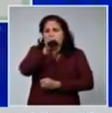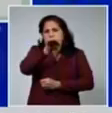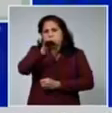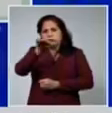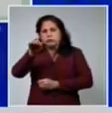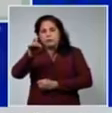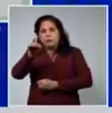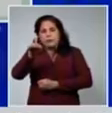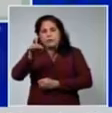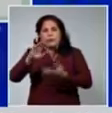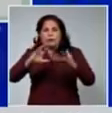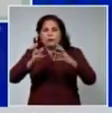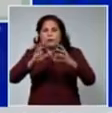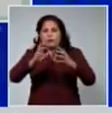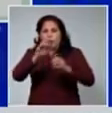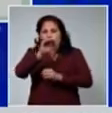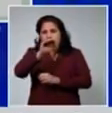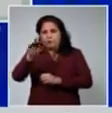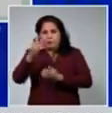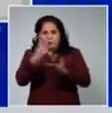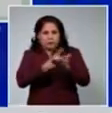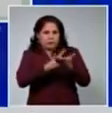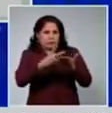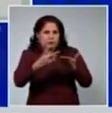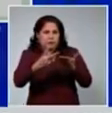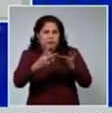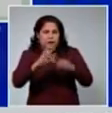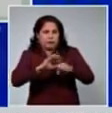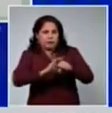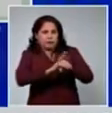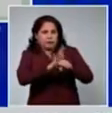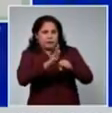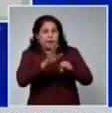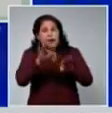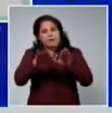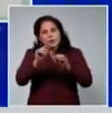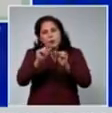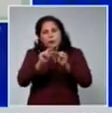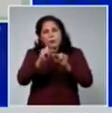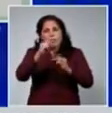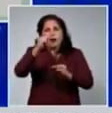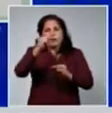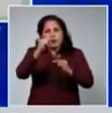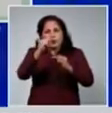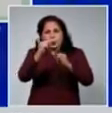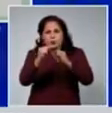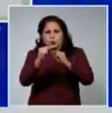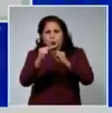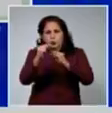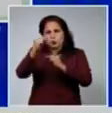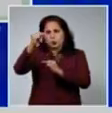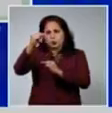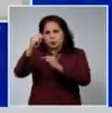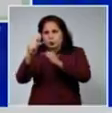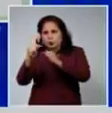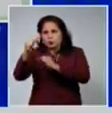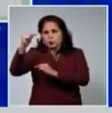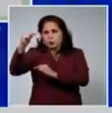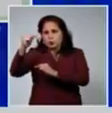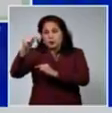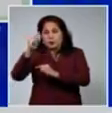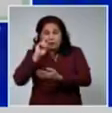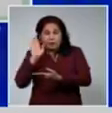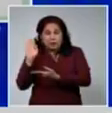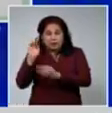tratamiento en los últimos 15 días en los presupuestos se aumenta otro cuadrado pero realmente nació de una